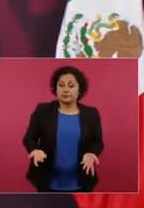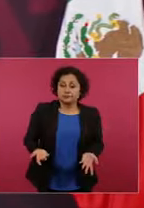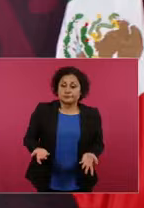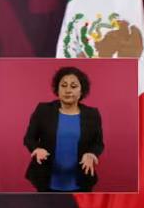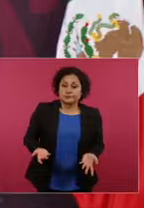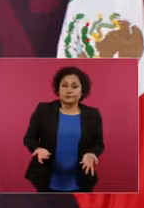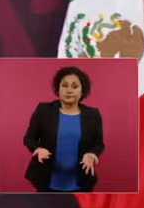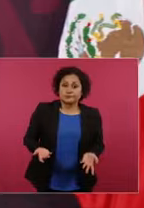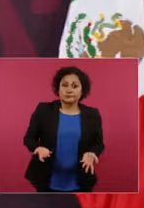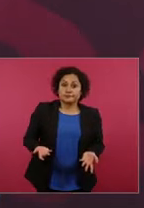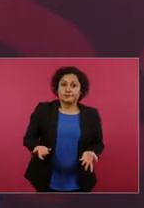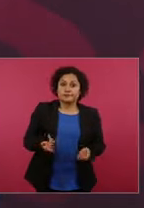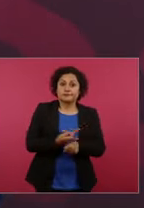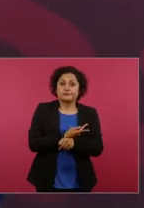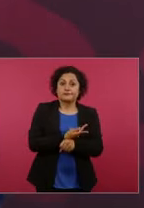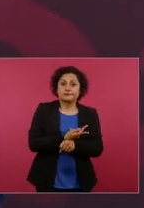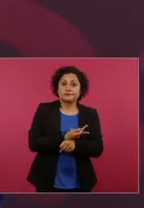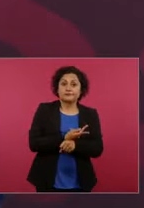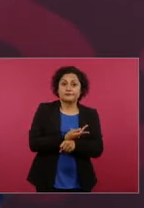fue capaz